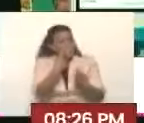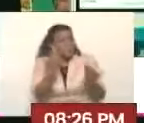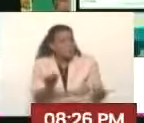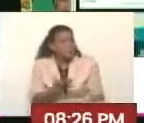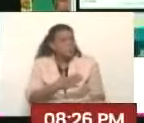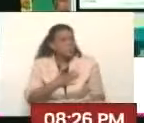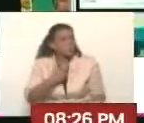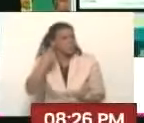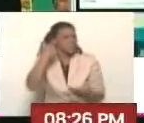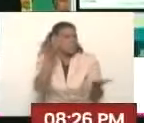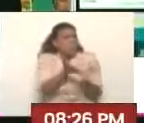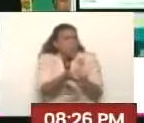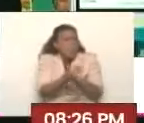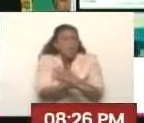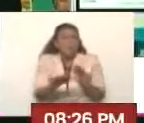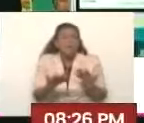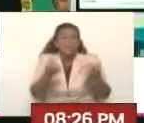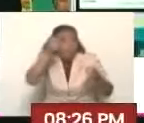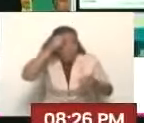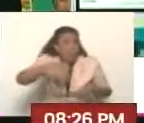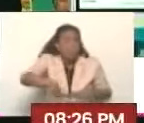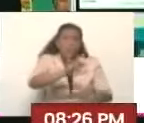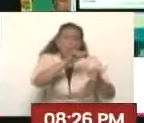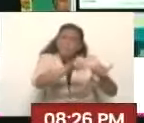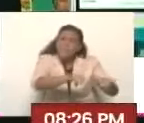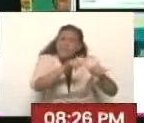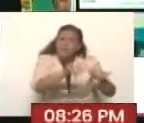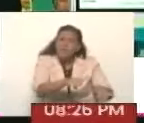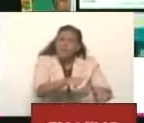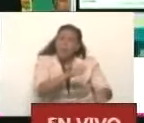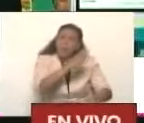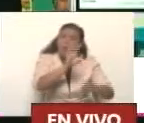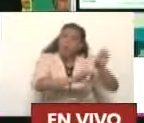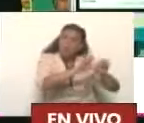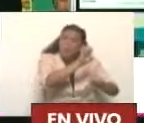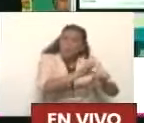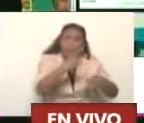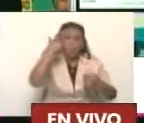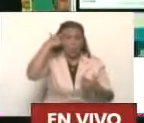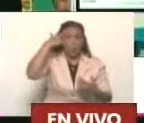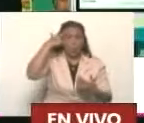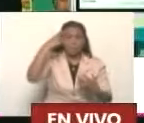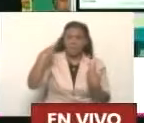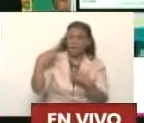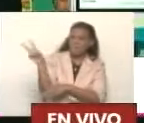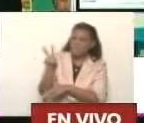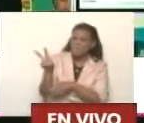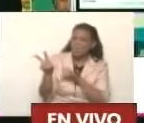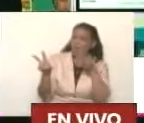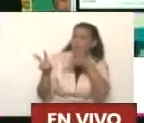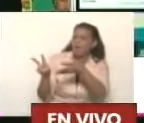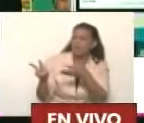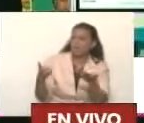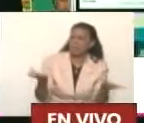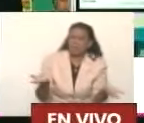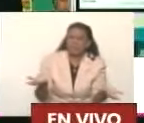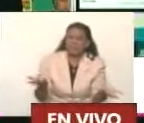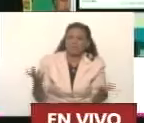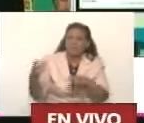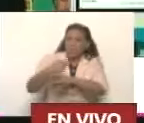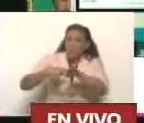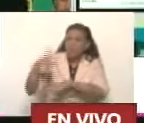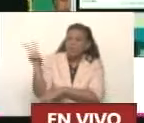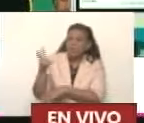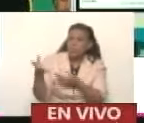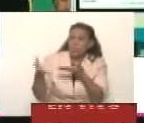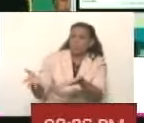volatría, después de que tu pueblo mismo condena esto, con qué volatría miran a Venezuela y le reclaman algo al gobierno de